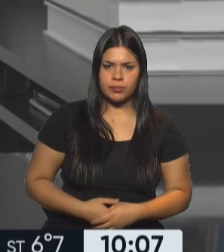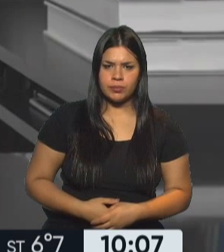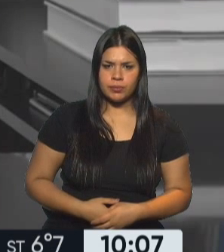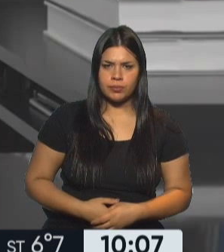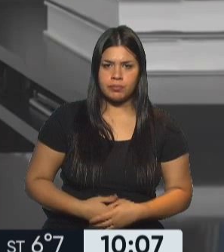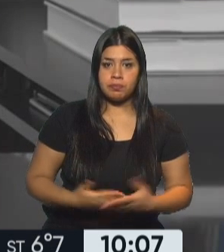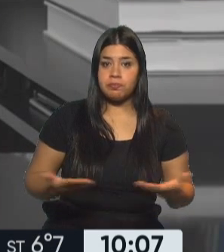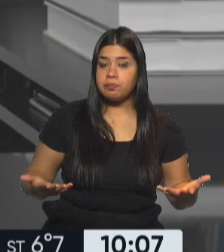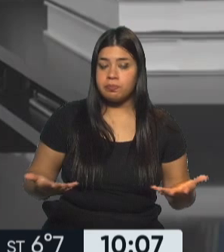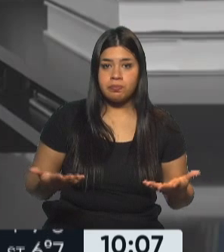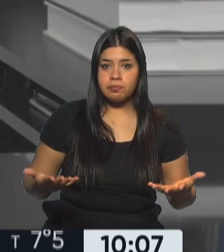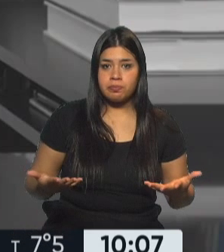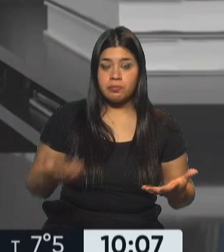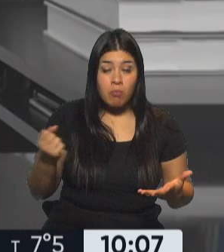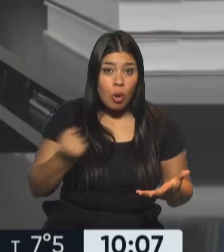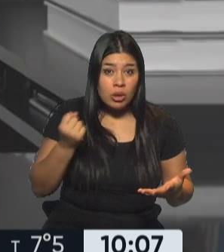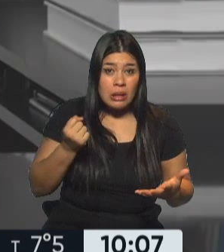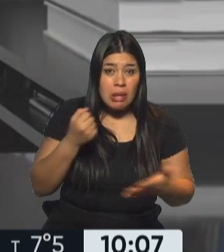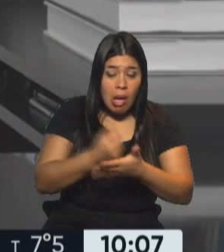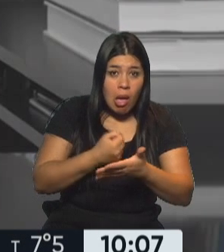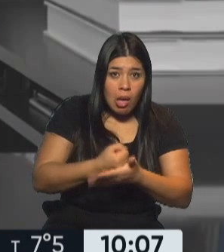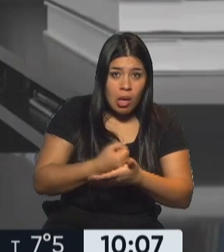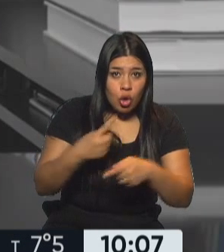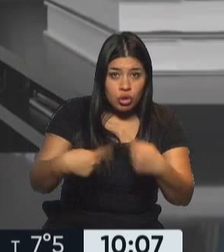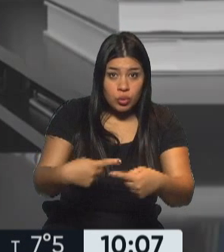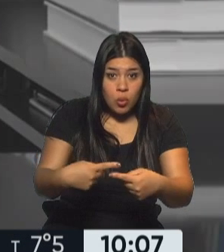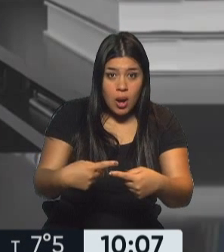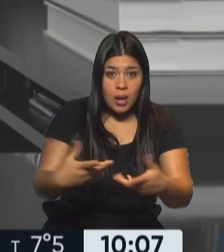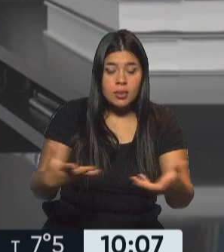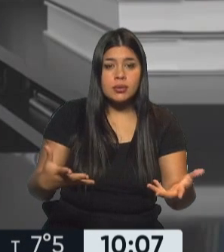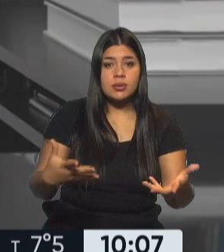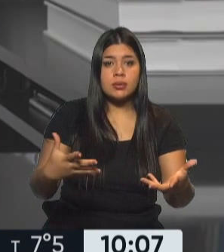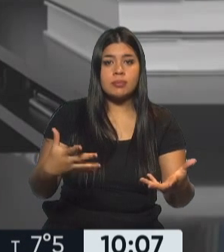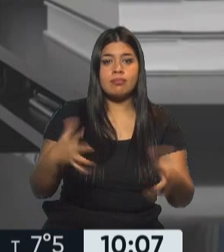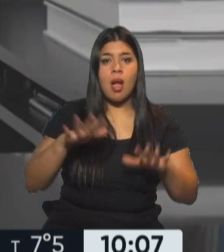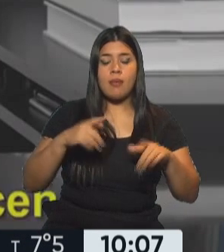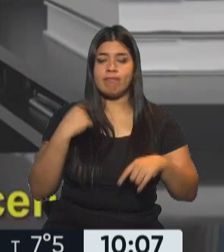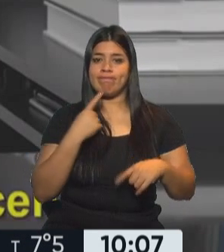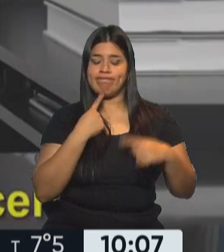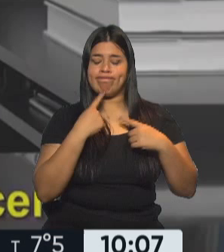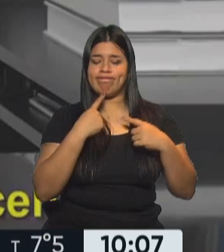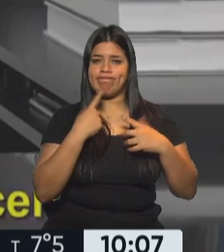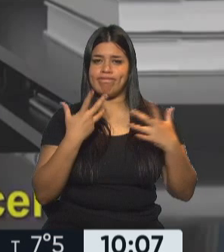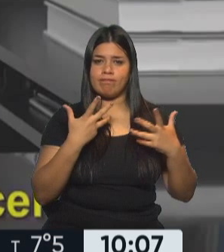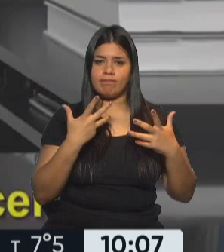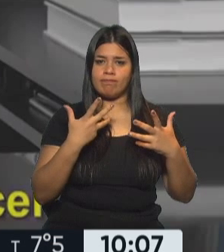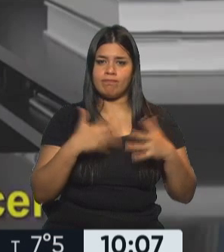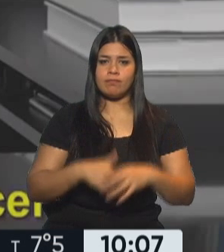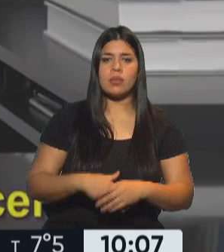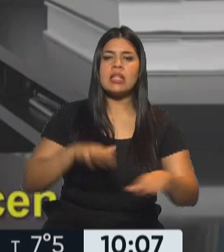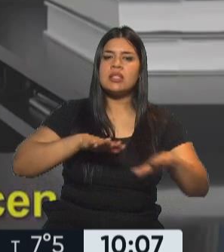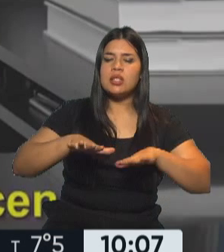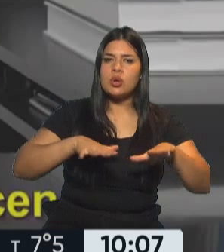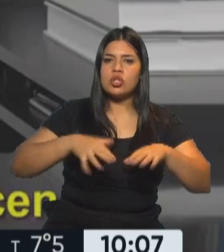¿Sirve de algo? Es una pregunta que nos retumba. Hay hechos concretos